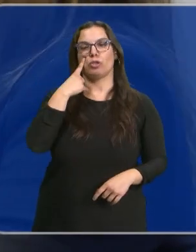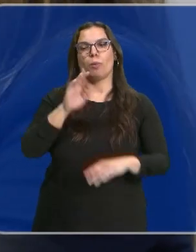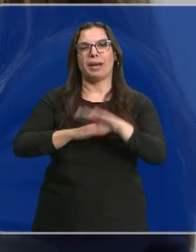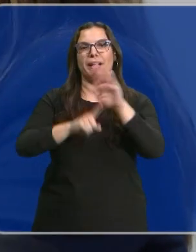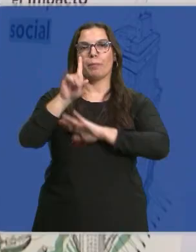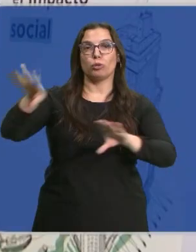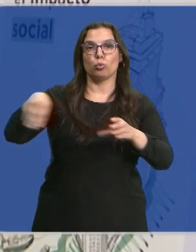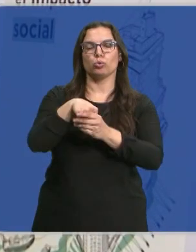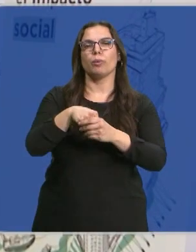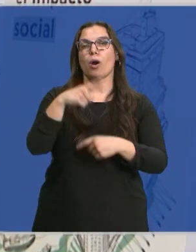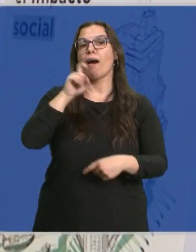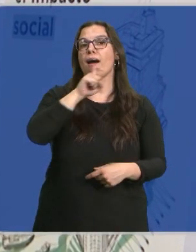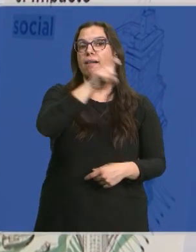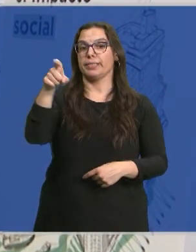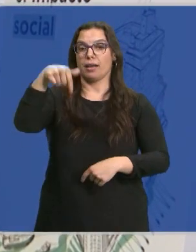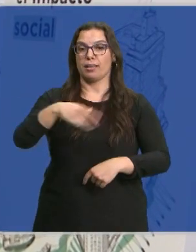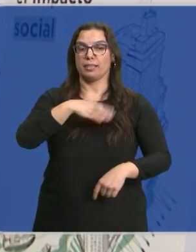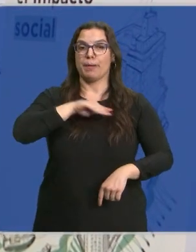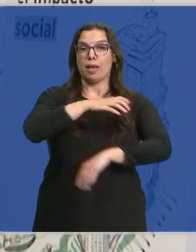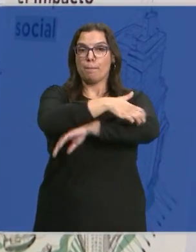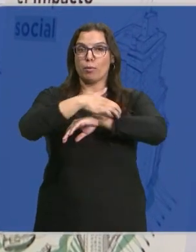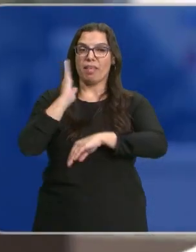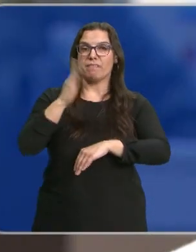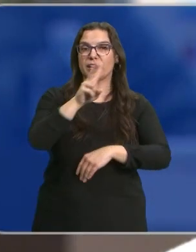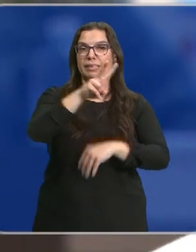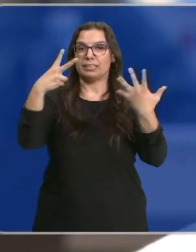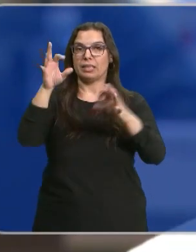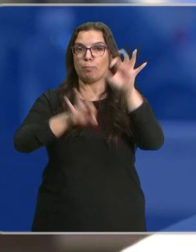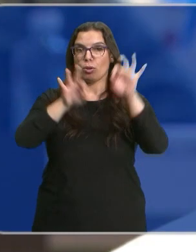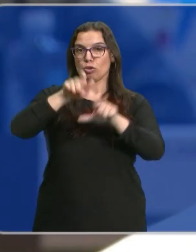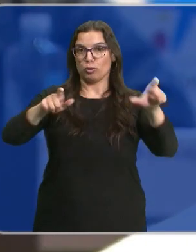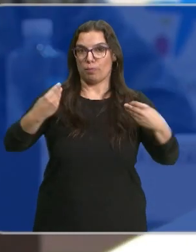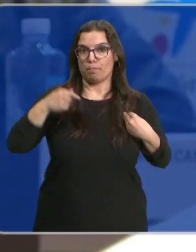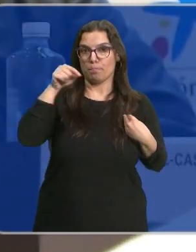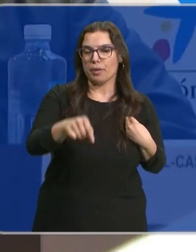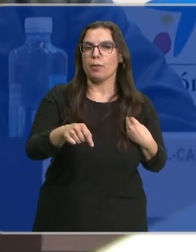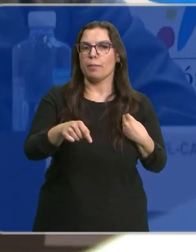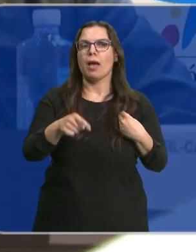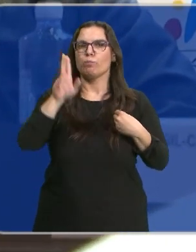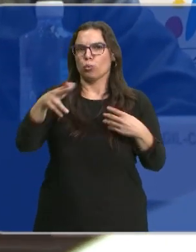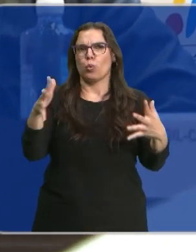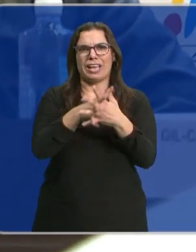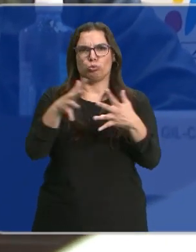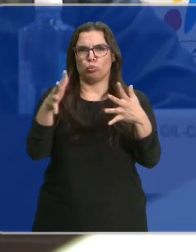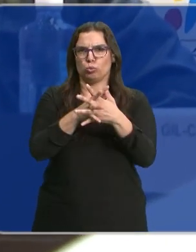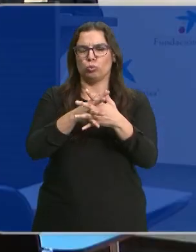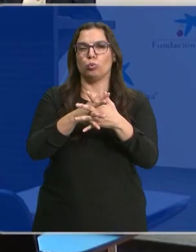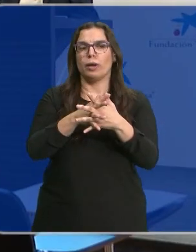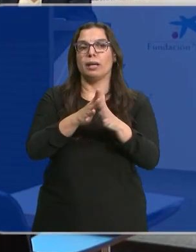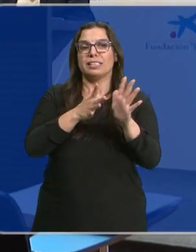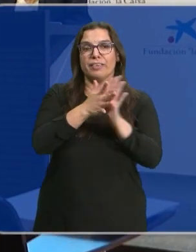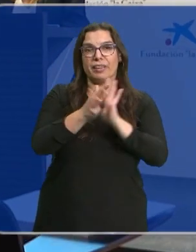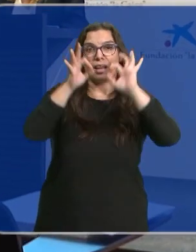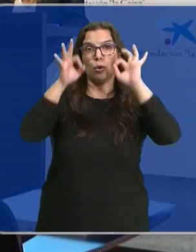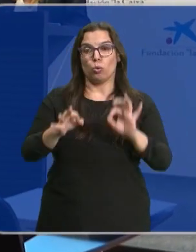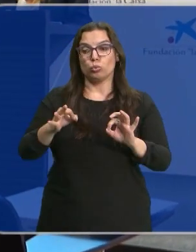Inclusivo alertan de que la pobreza en España que afecta a un 27% de la población es estructural y no se reduce en